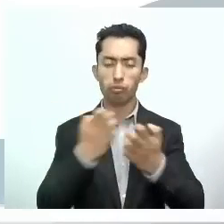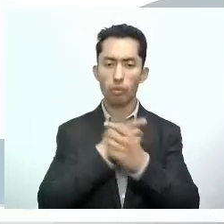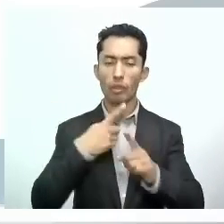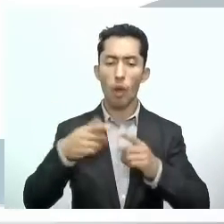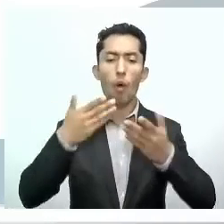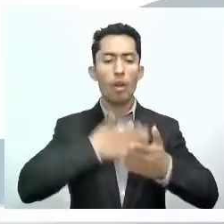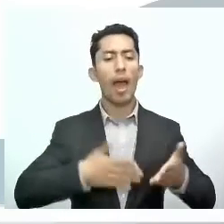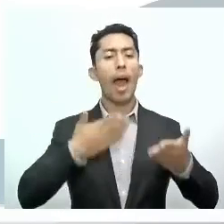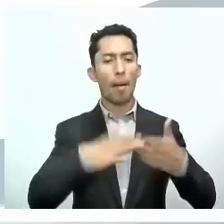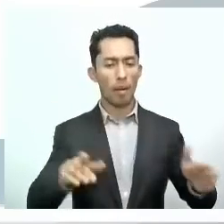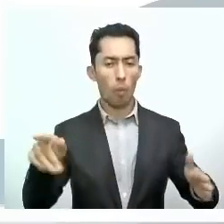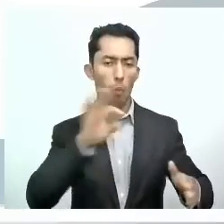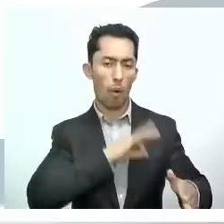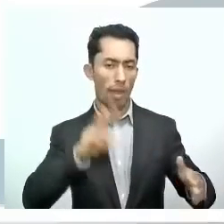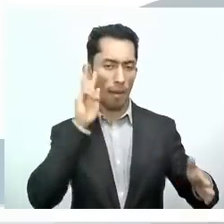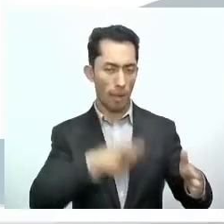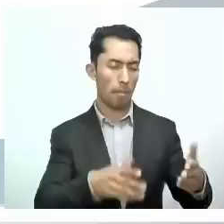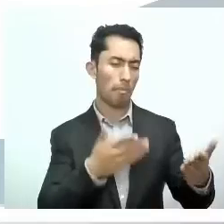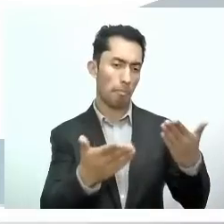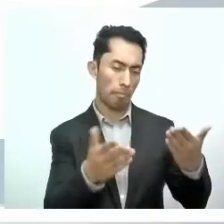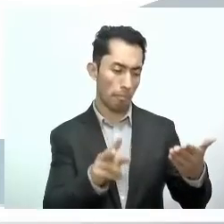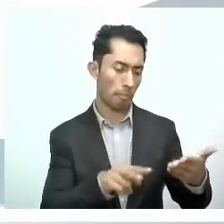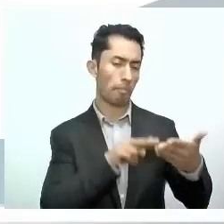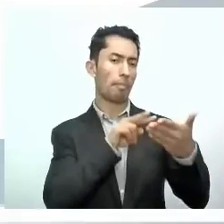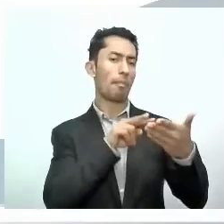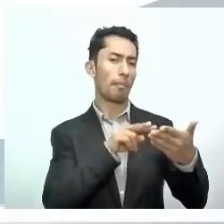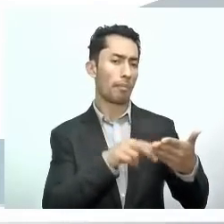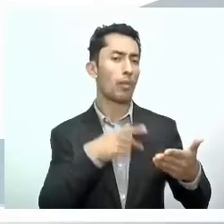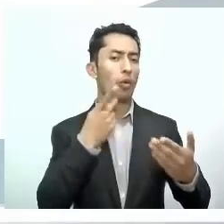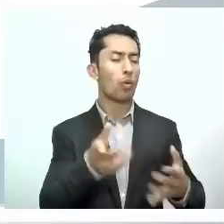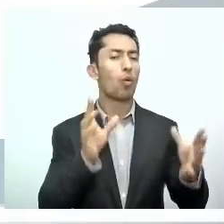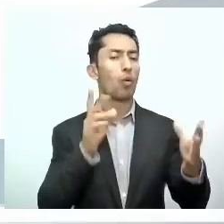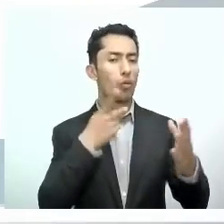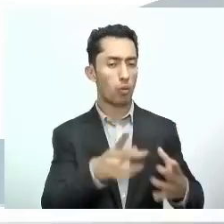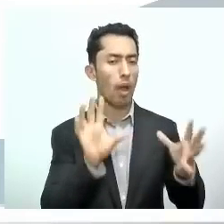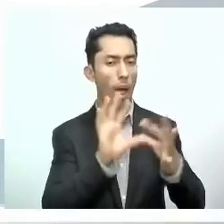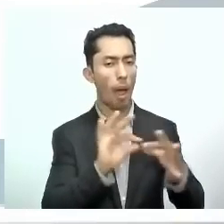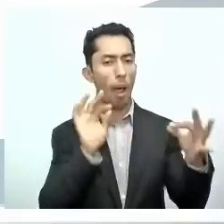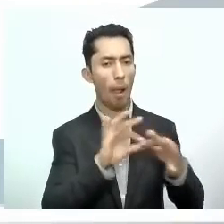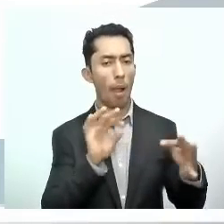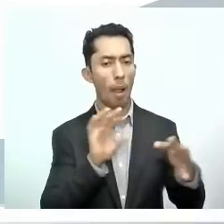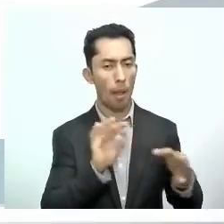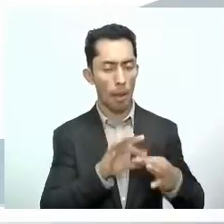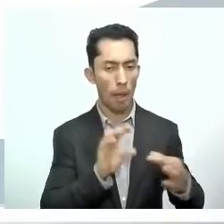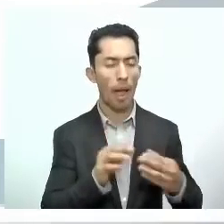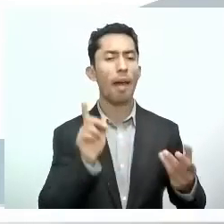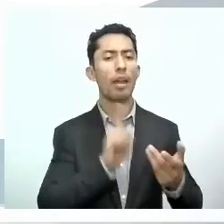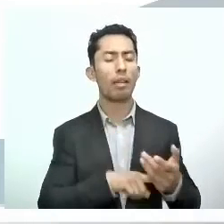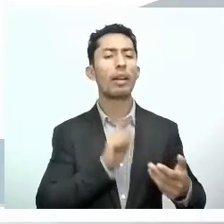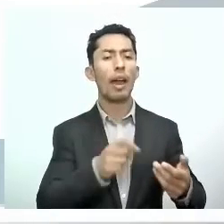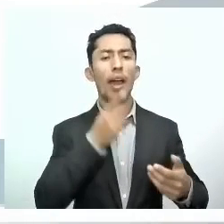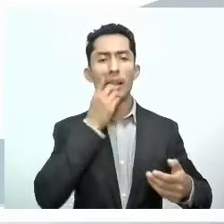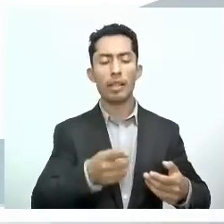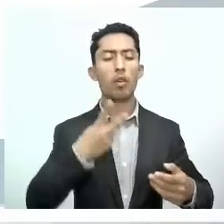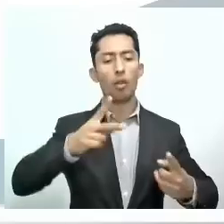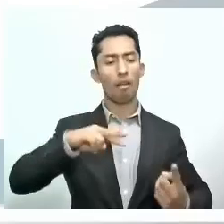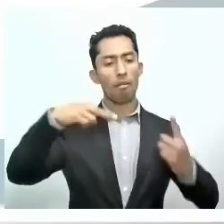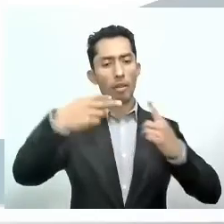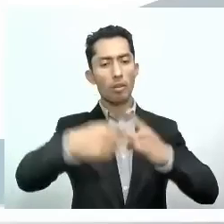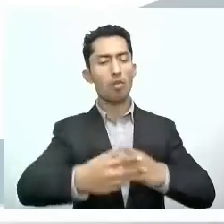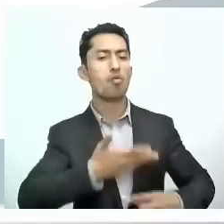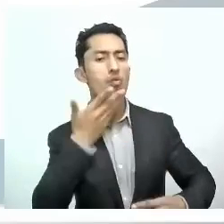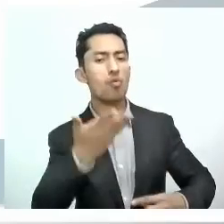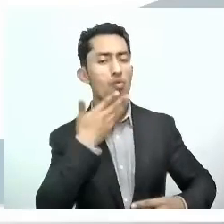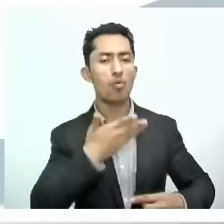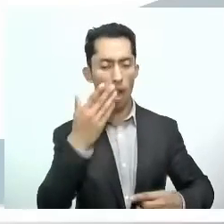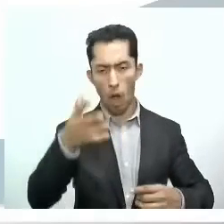van a poder ver cómo la narrativa que reina es esta visión tradicional, aunque el concepto